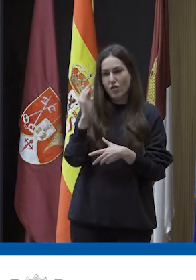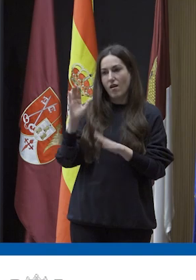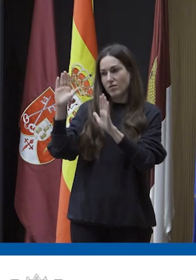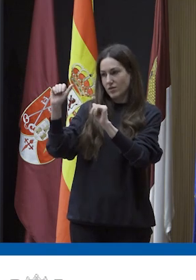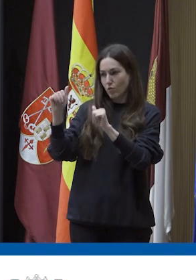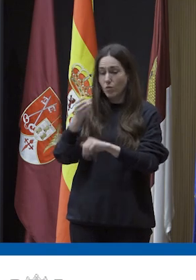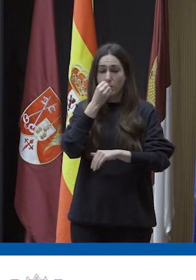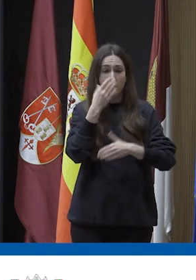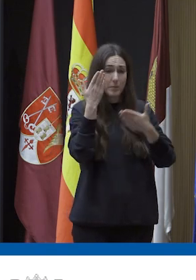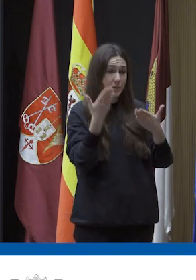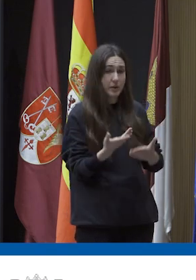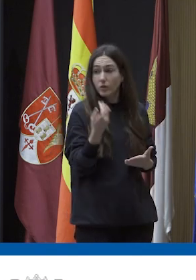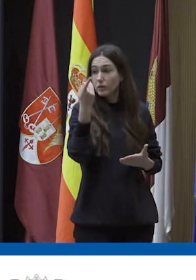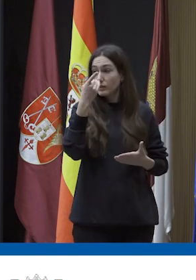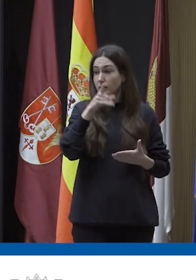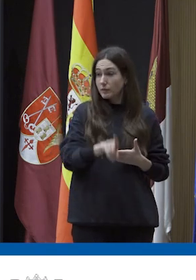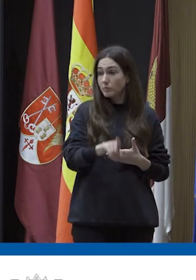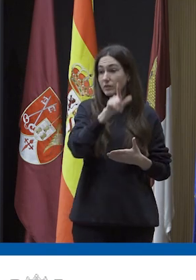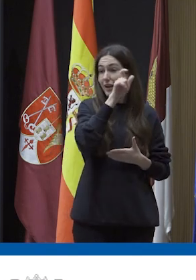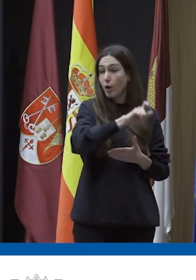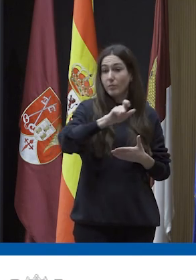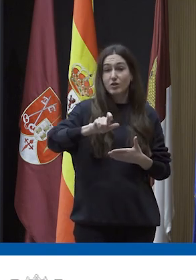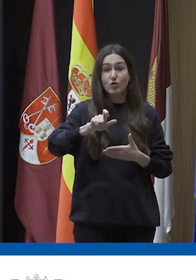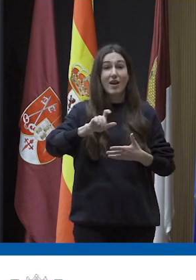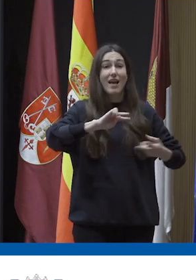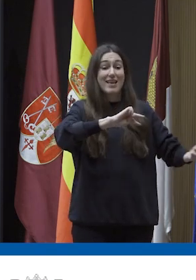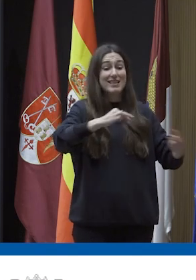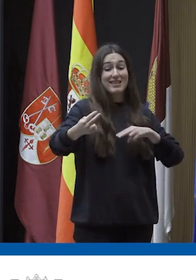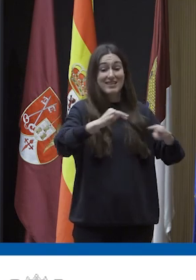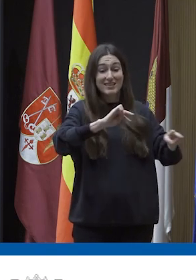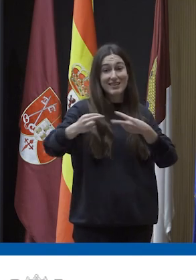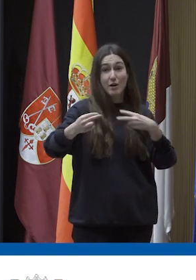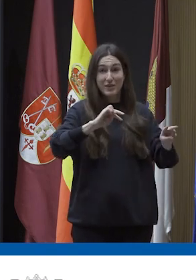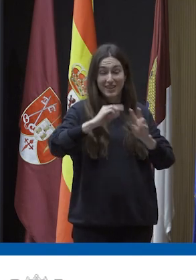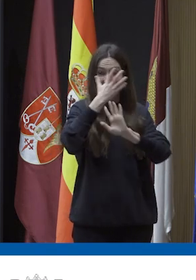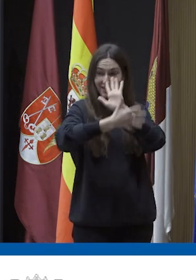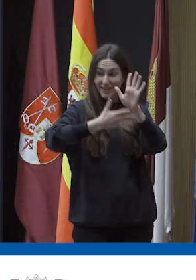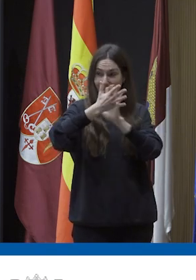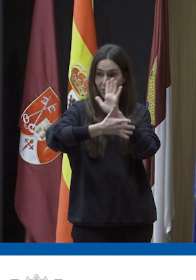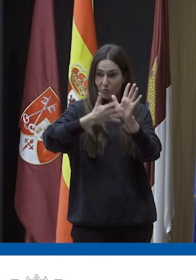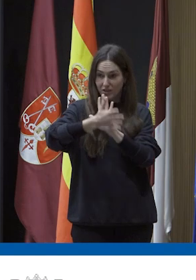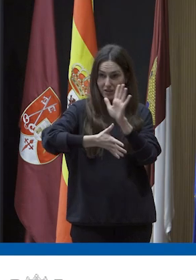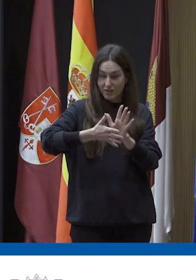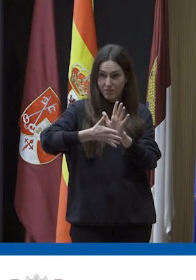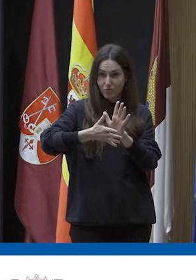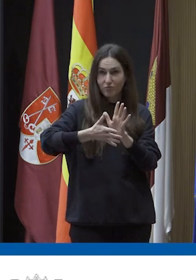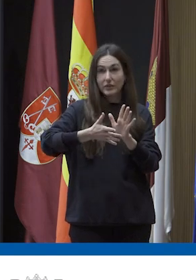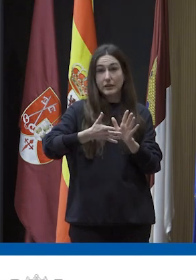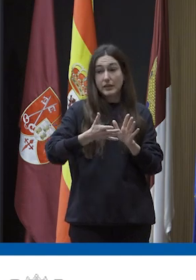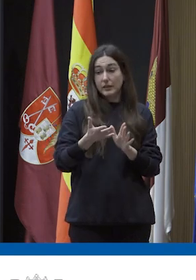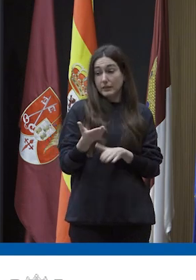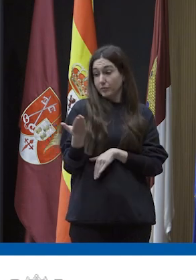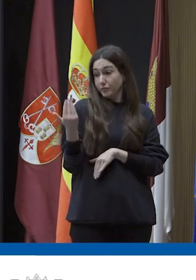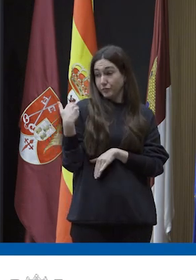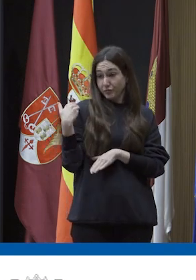también a las personas que están haciendo, a los intérpretes en lengua de signos, que ya saben, desde finales